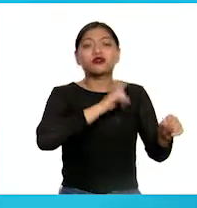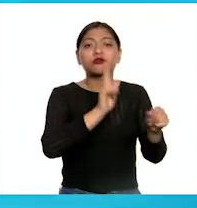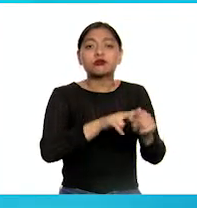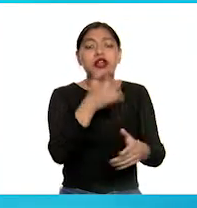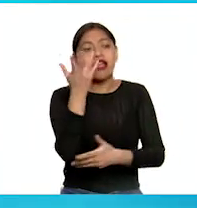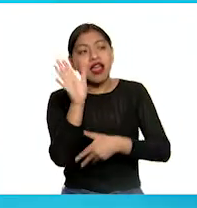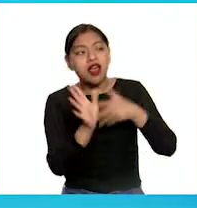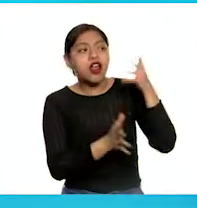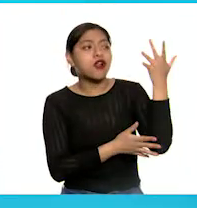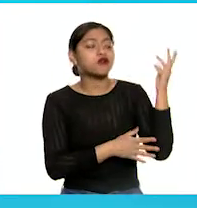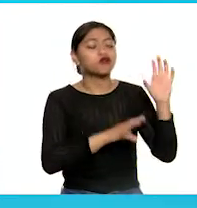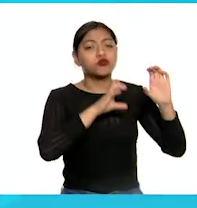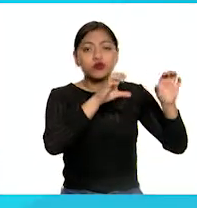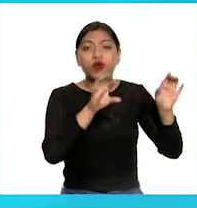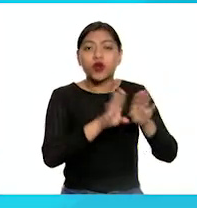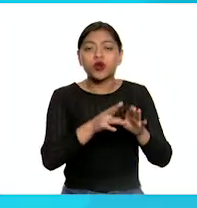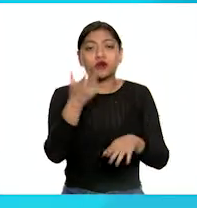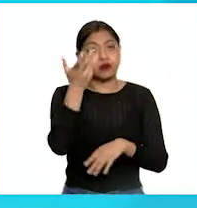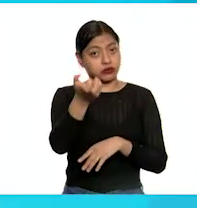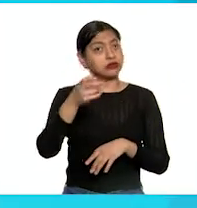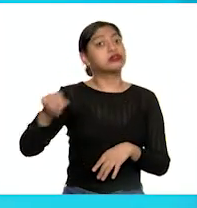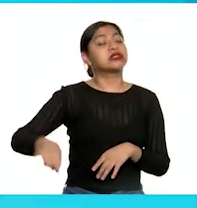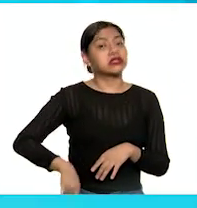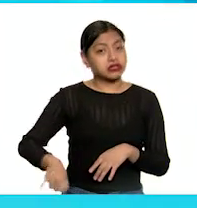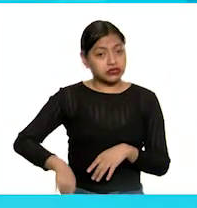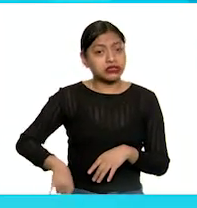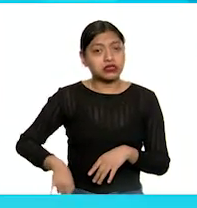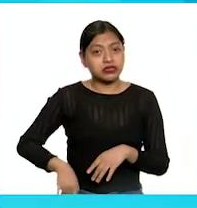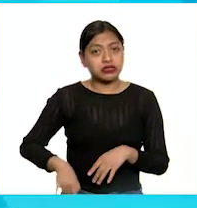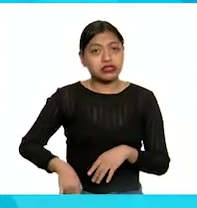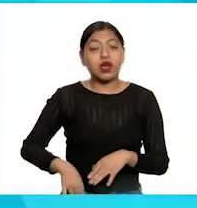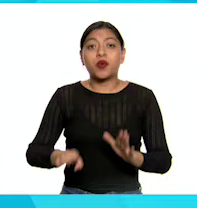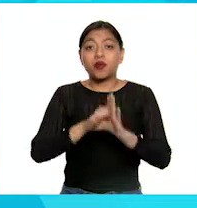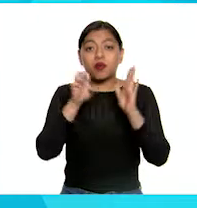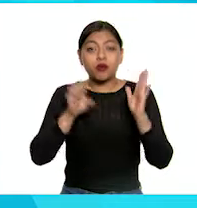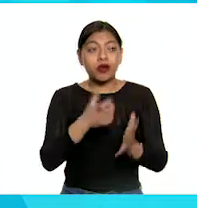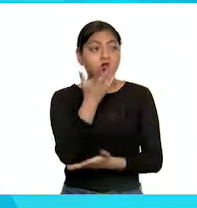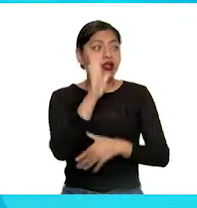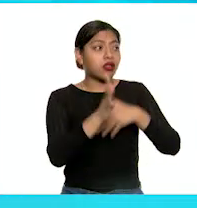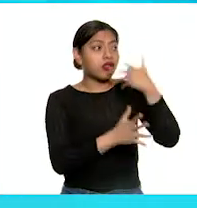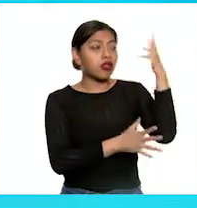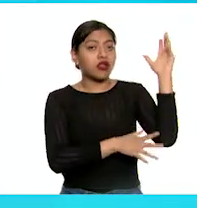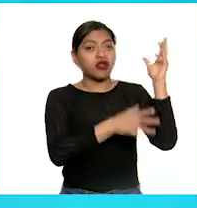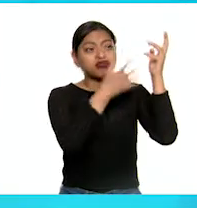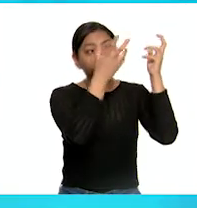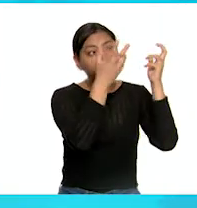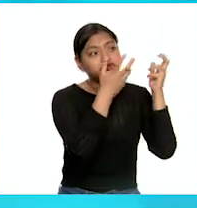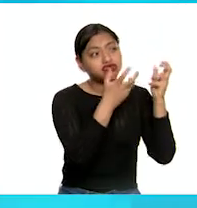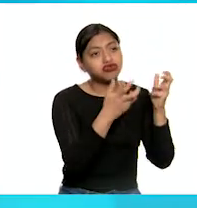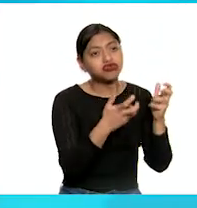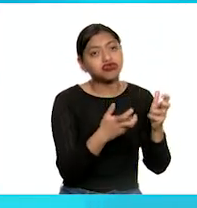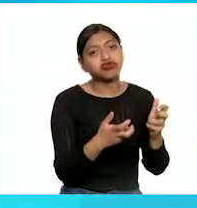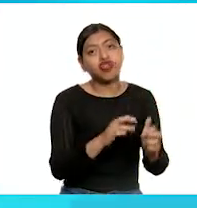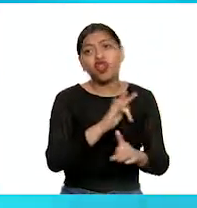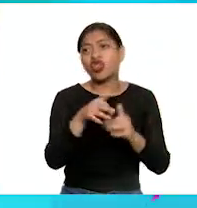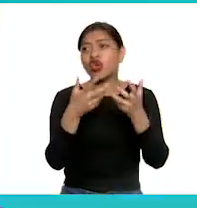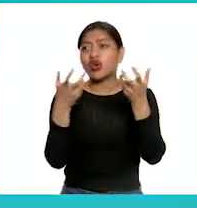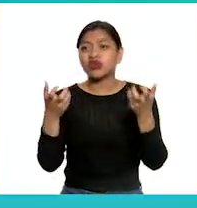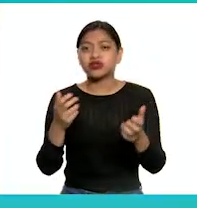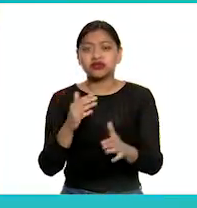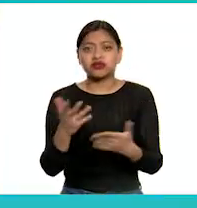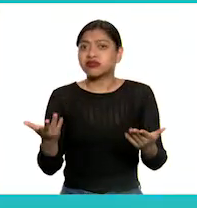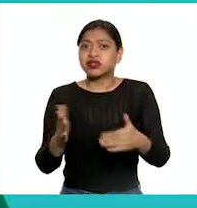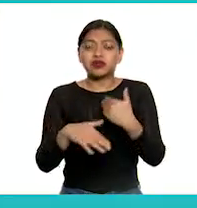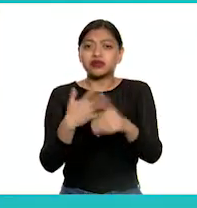cuidados, ya que me parece interesante qué nos pasaría si la naturaleza desapareciera y cómo